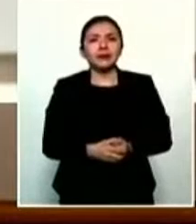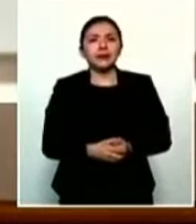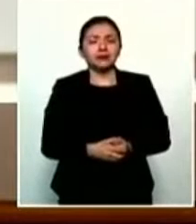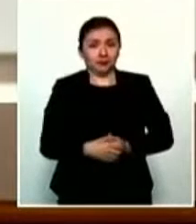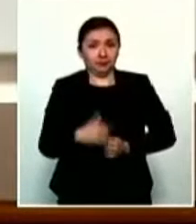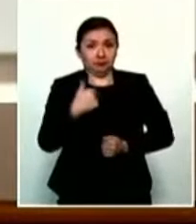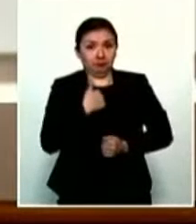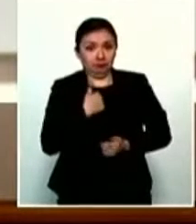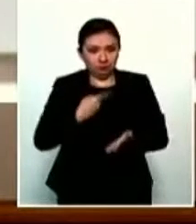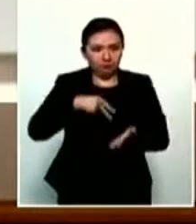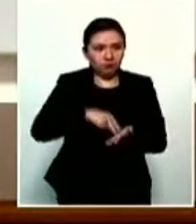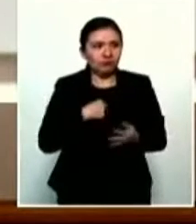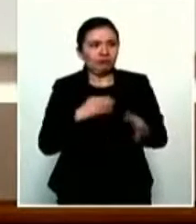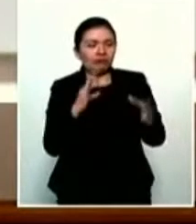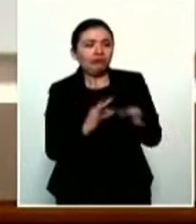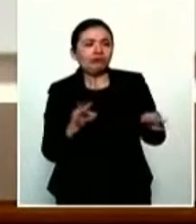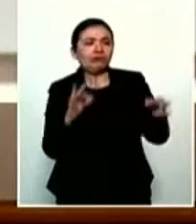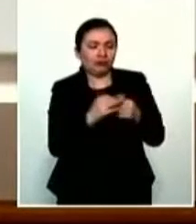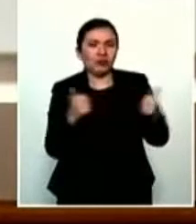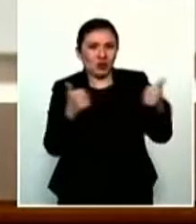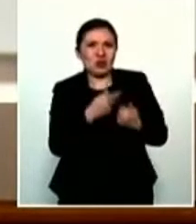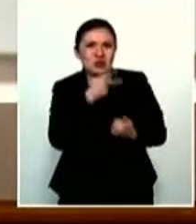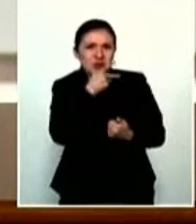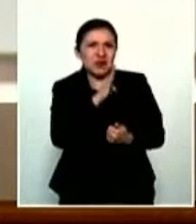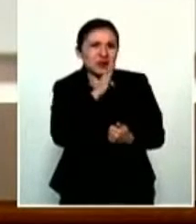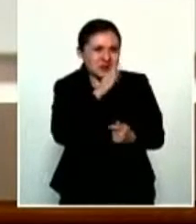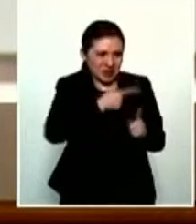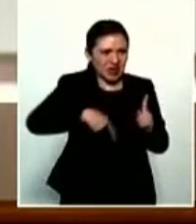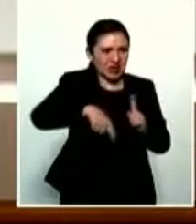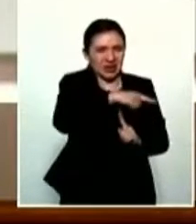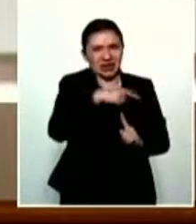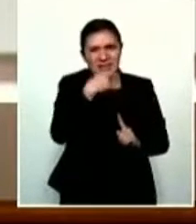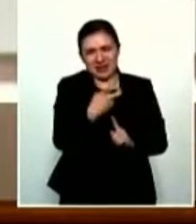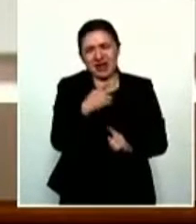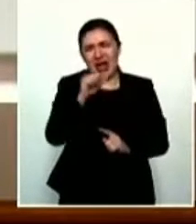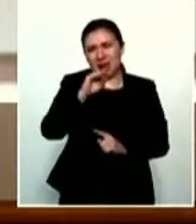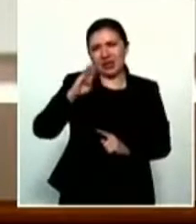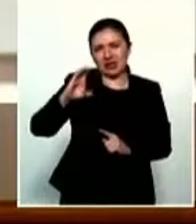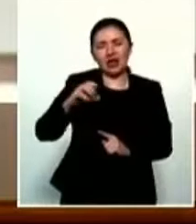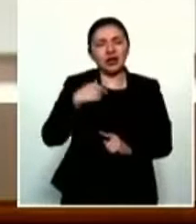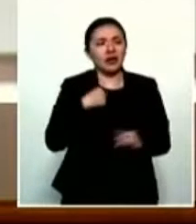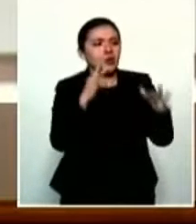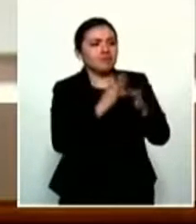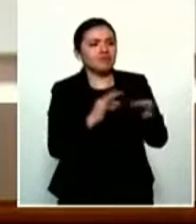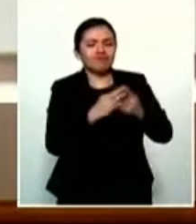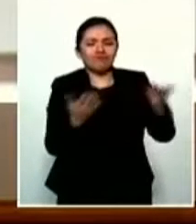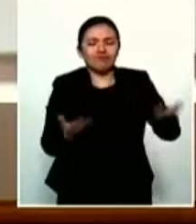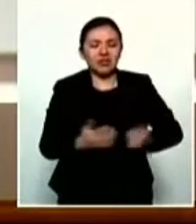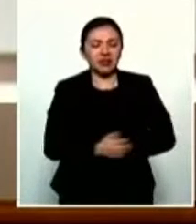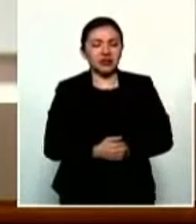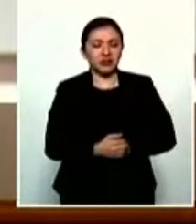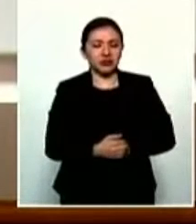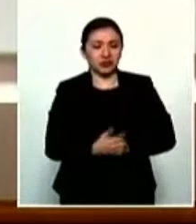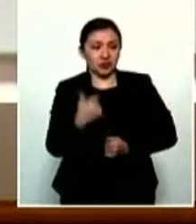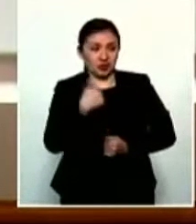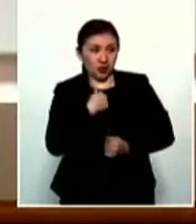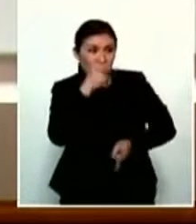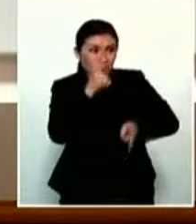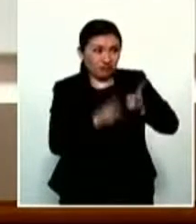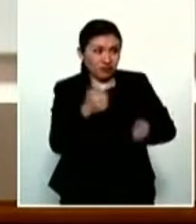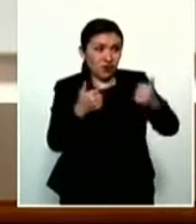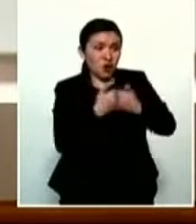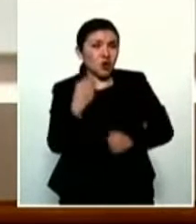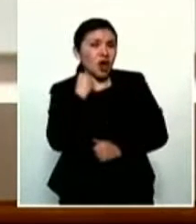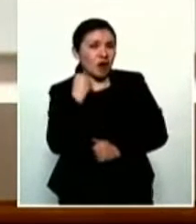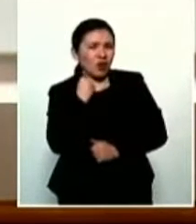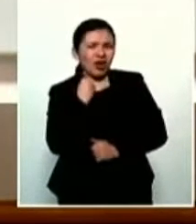Yo les dije en esa ocasión a los papás y a las mamás del ABC que no quería hablar con sus abogados, que